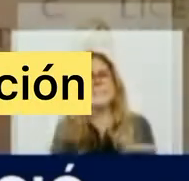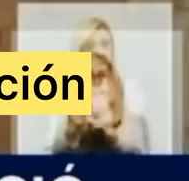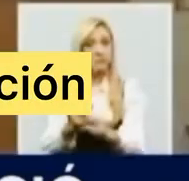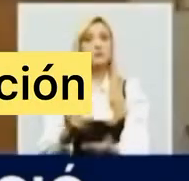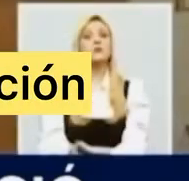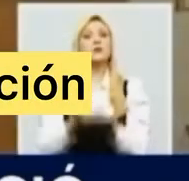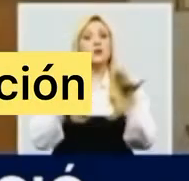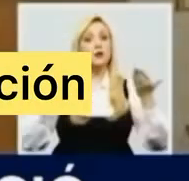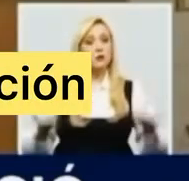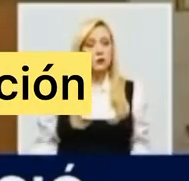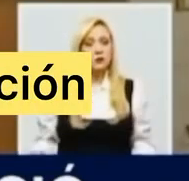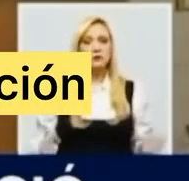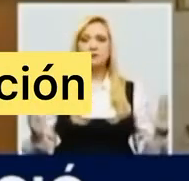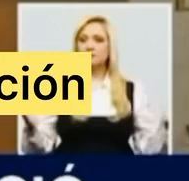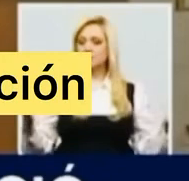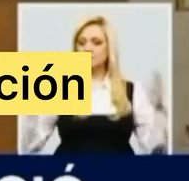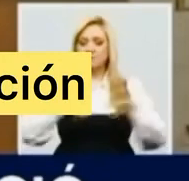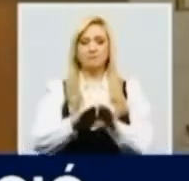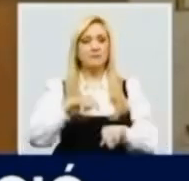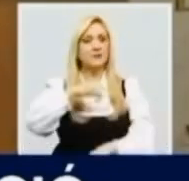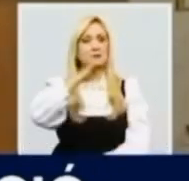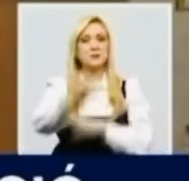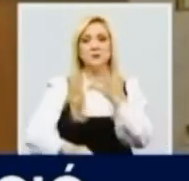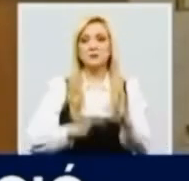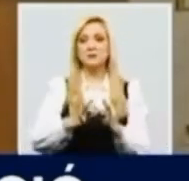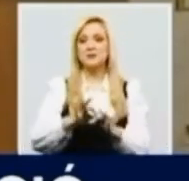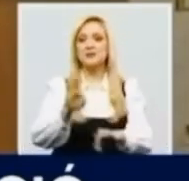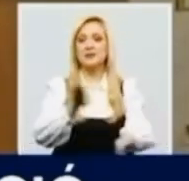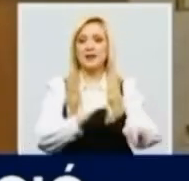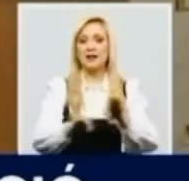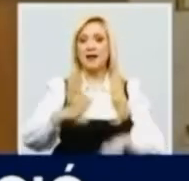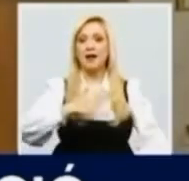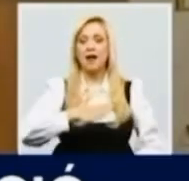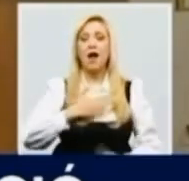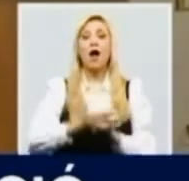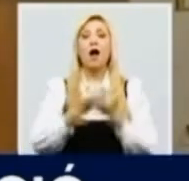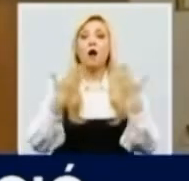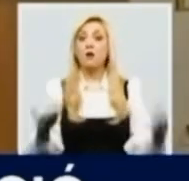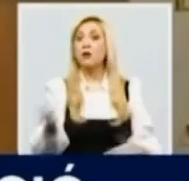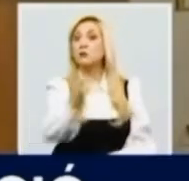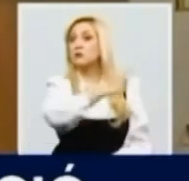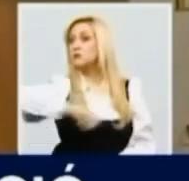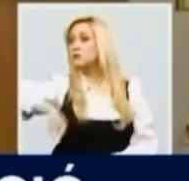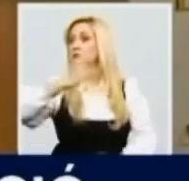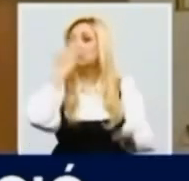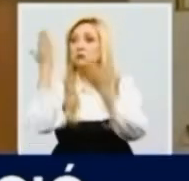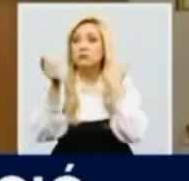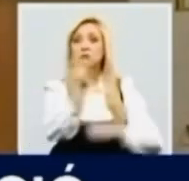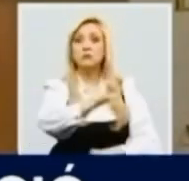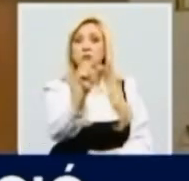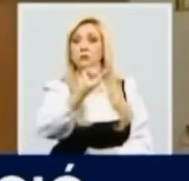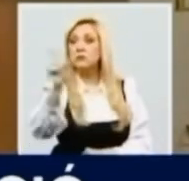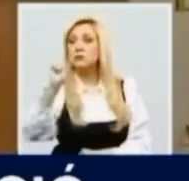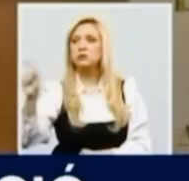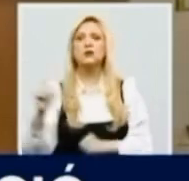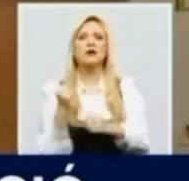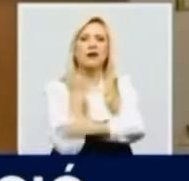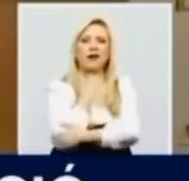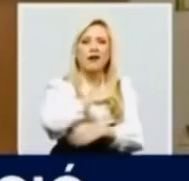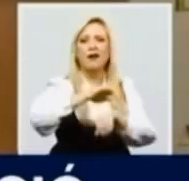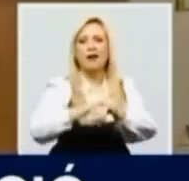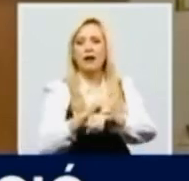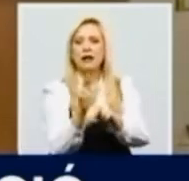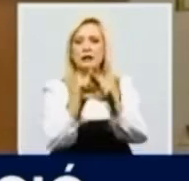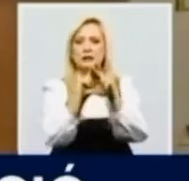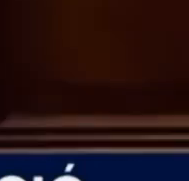presidente de la Suprema Corte de Justicia de la Nación y prometió una reforma judicial que nunca, nunca,